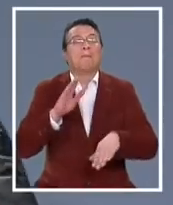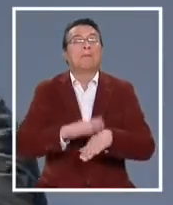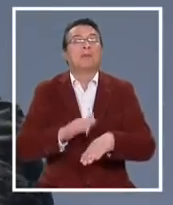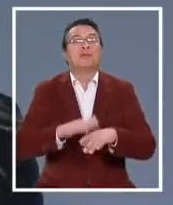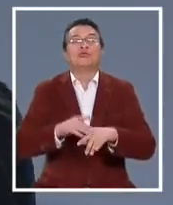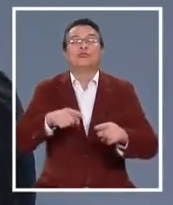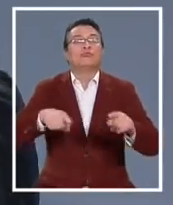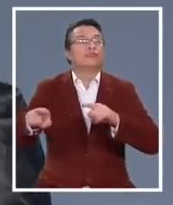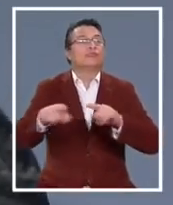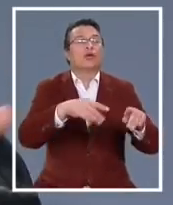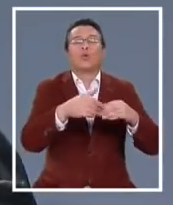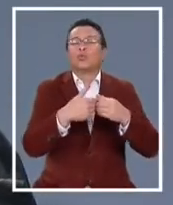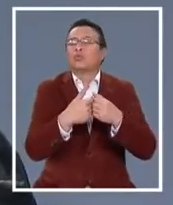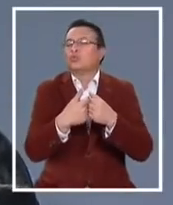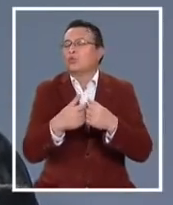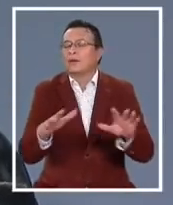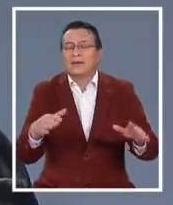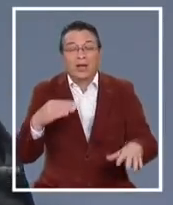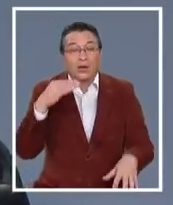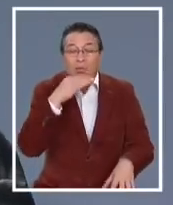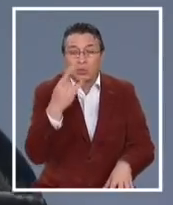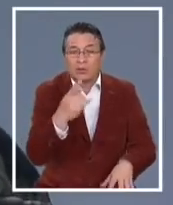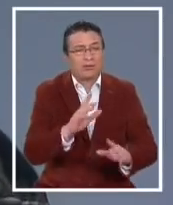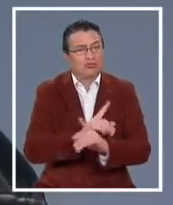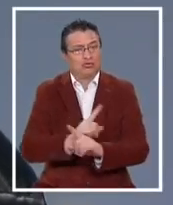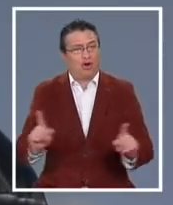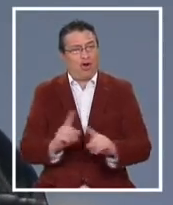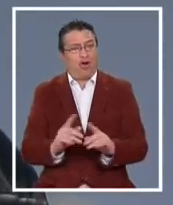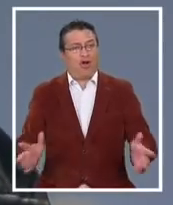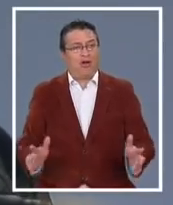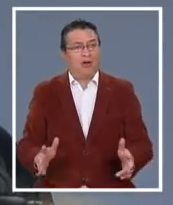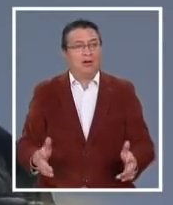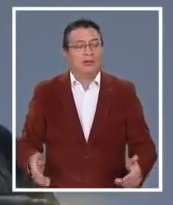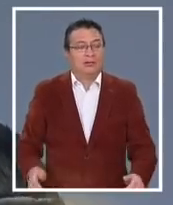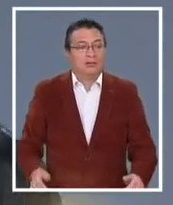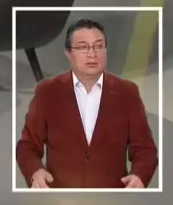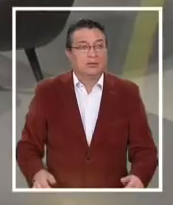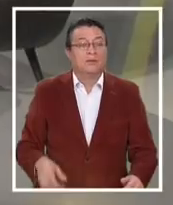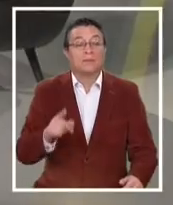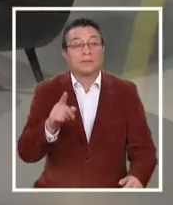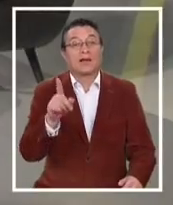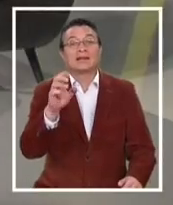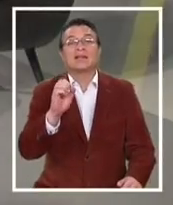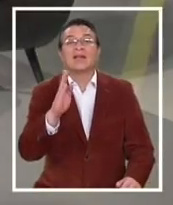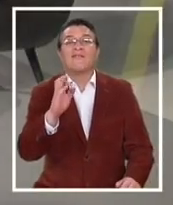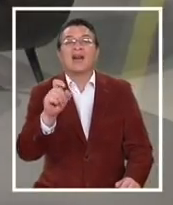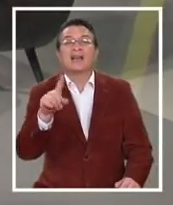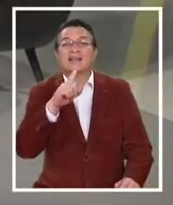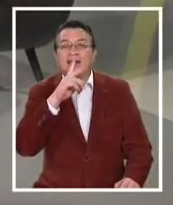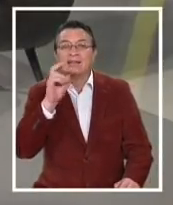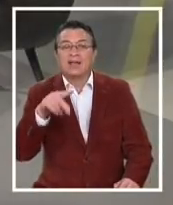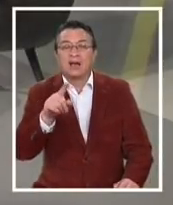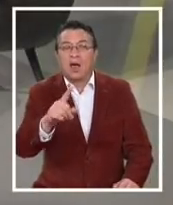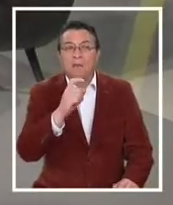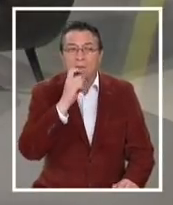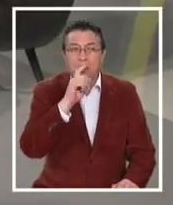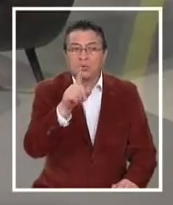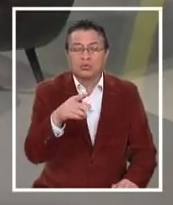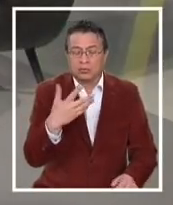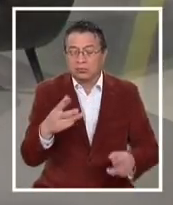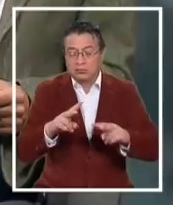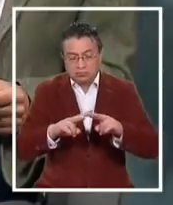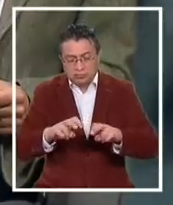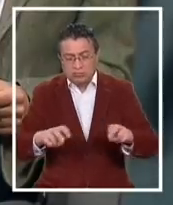Permiso de desplazamiento. Cualquier cosa es esencial. No, pues. Sebastián, hay. Cuesta, en todos los análisis que uno ve,